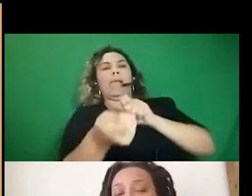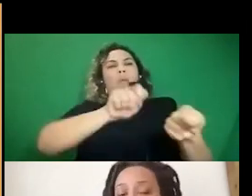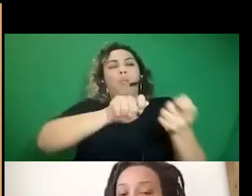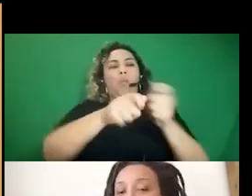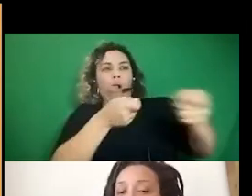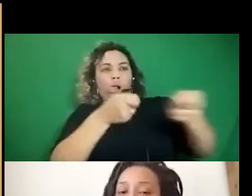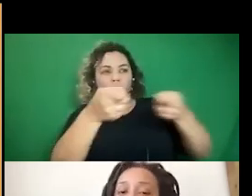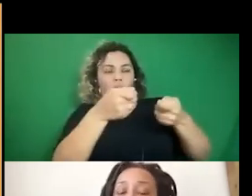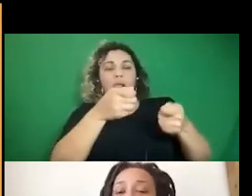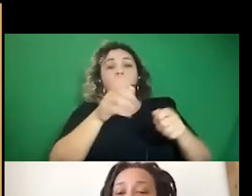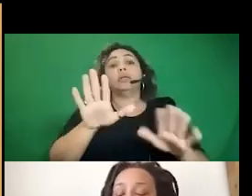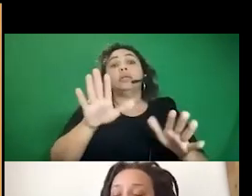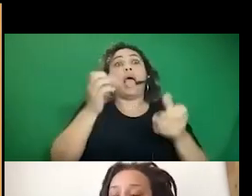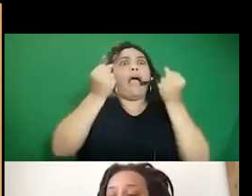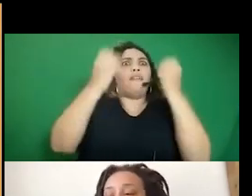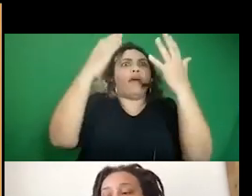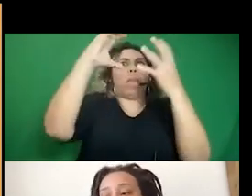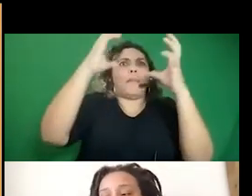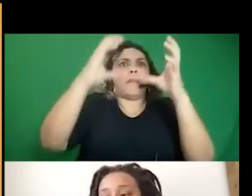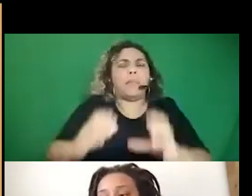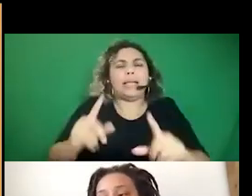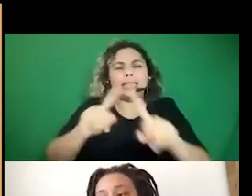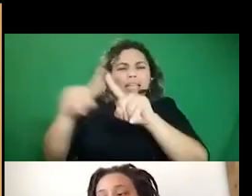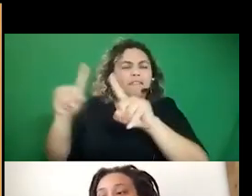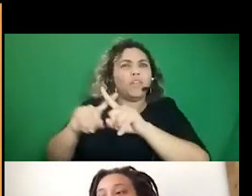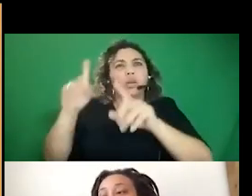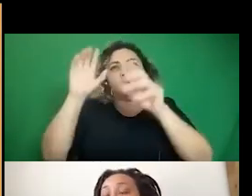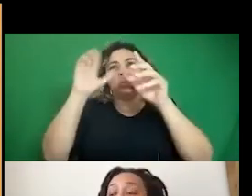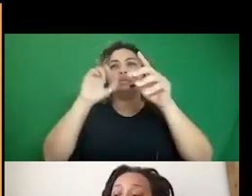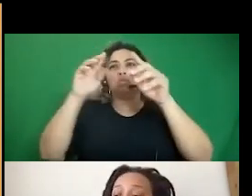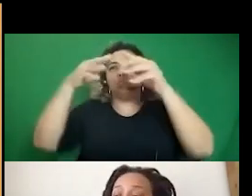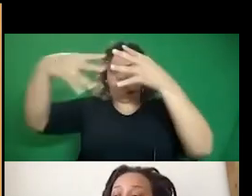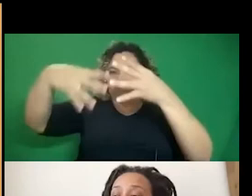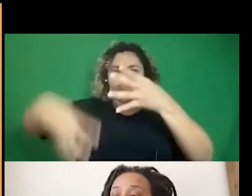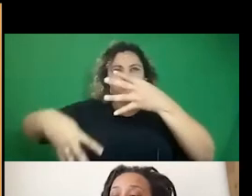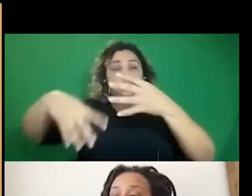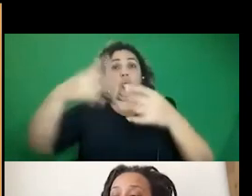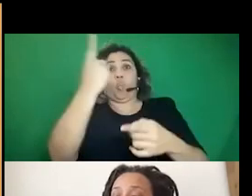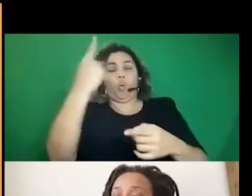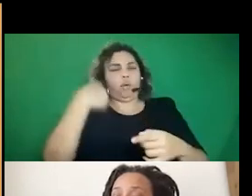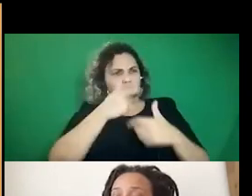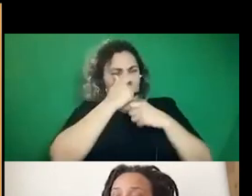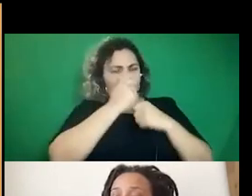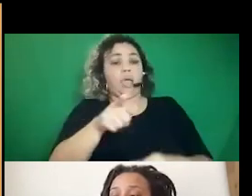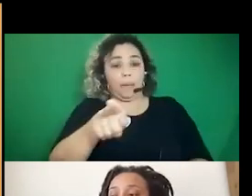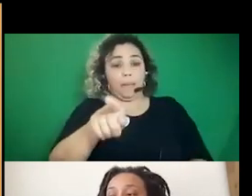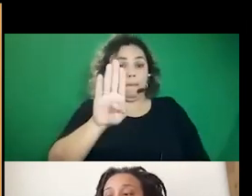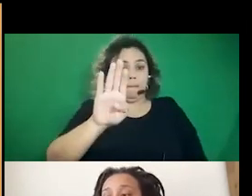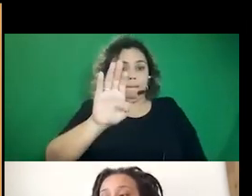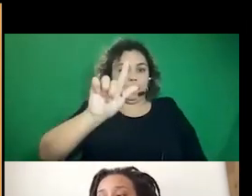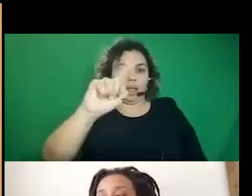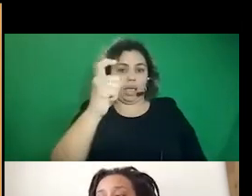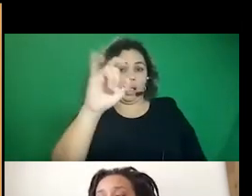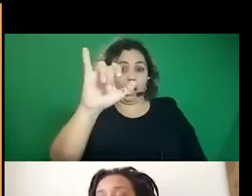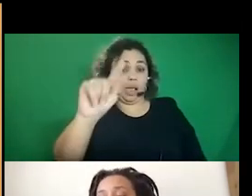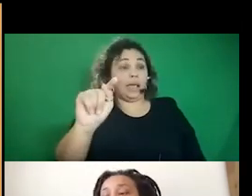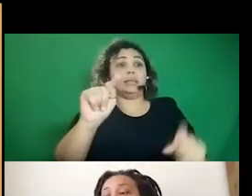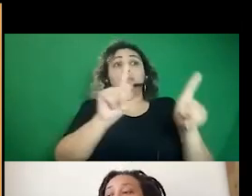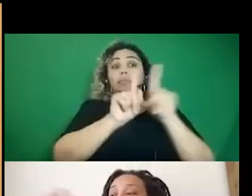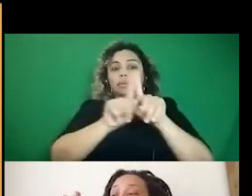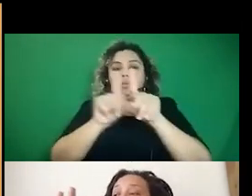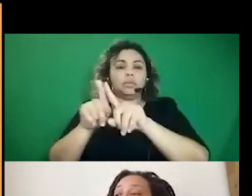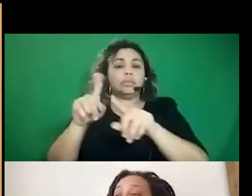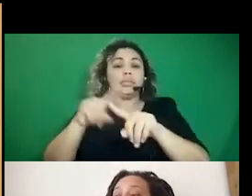donde tienen muchísimos de estos tipos de casos donde se examinan los